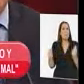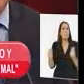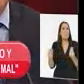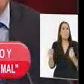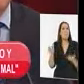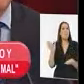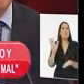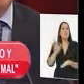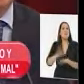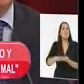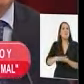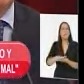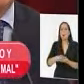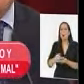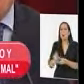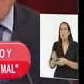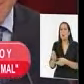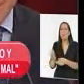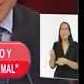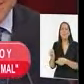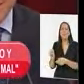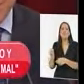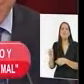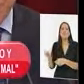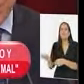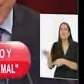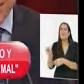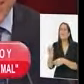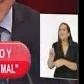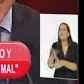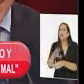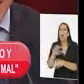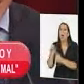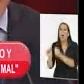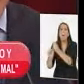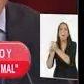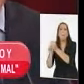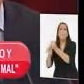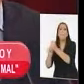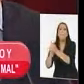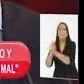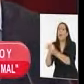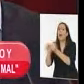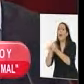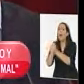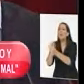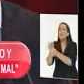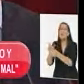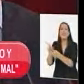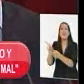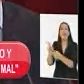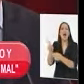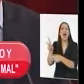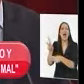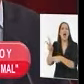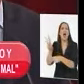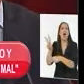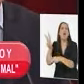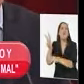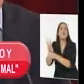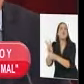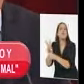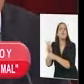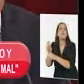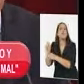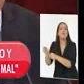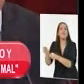a entender la convivencia democrática de otra manera. Entonces nosotros hemos ayudado mucho a María Eugenia durante todo el año